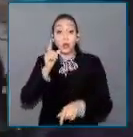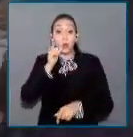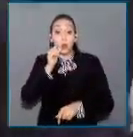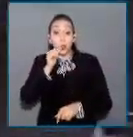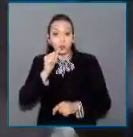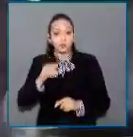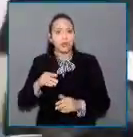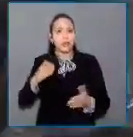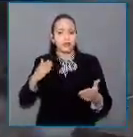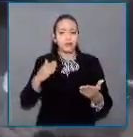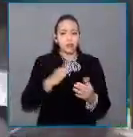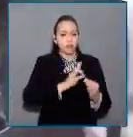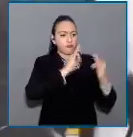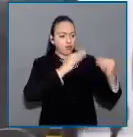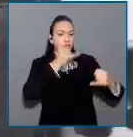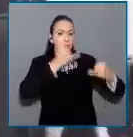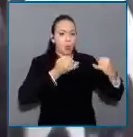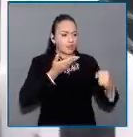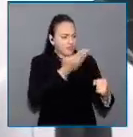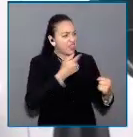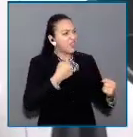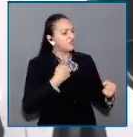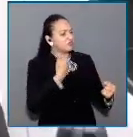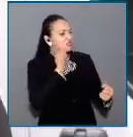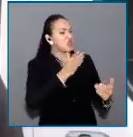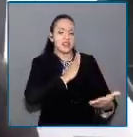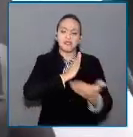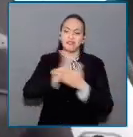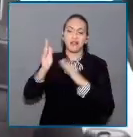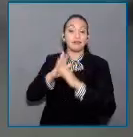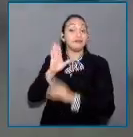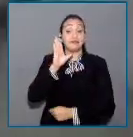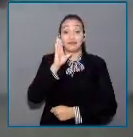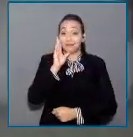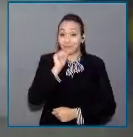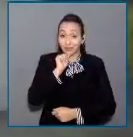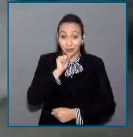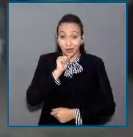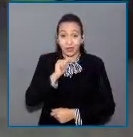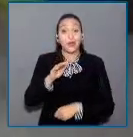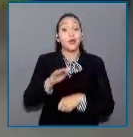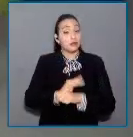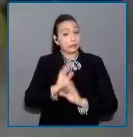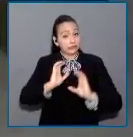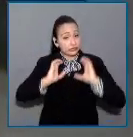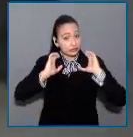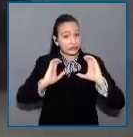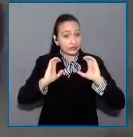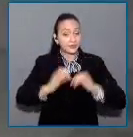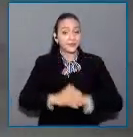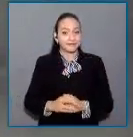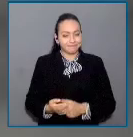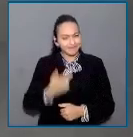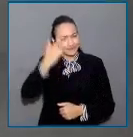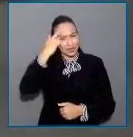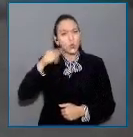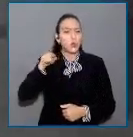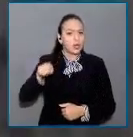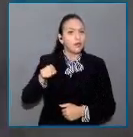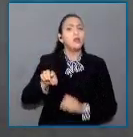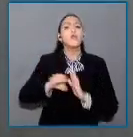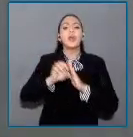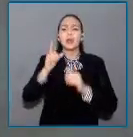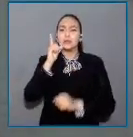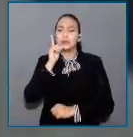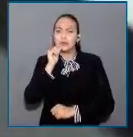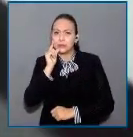solicitar un cateo, ya sea por la urgencia del caso o por el riesgo que existe. Señaló que en estos casos, los cuerpos policíacos pueden